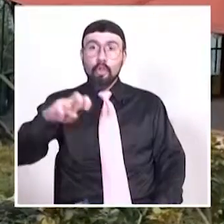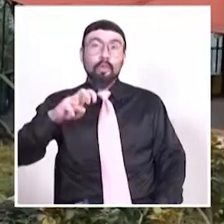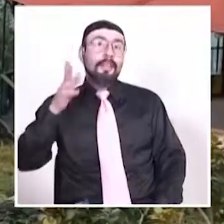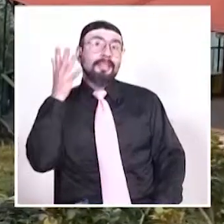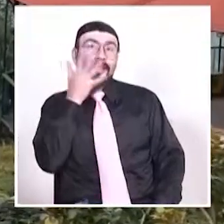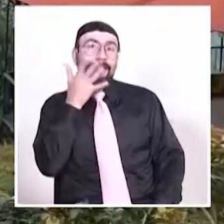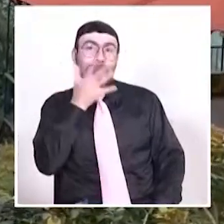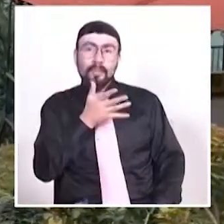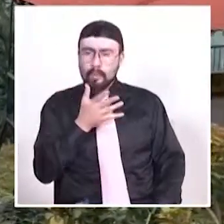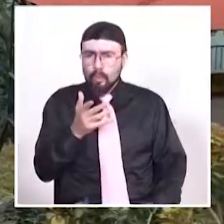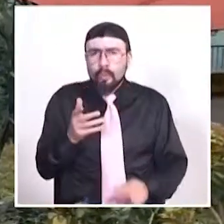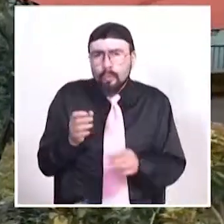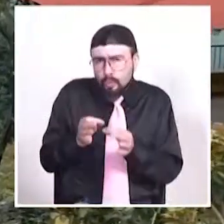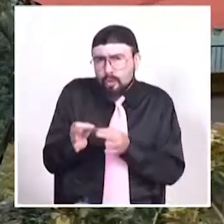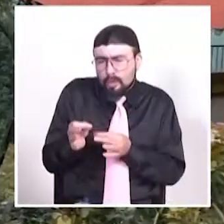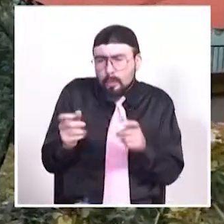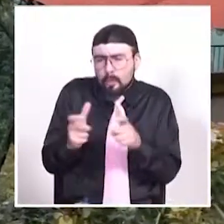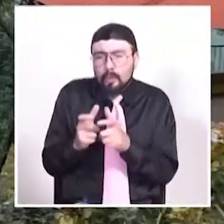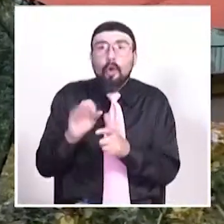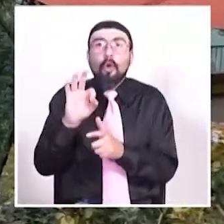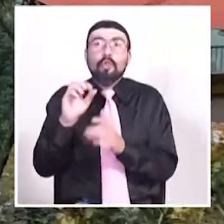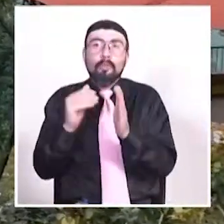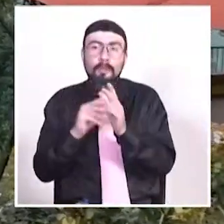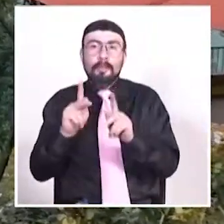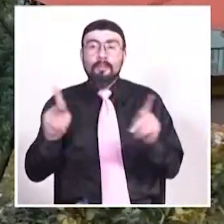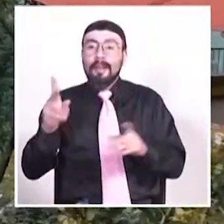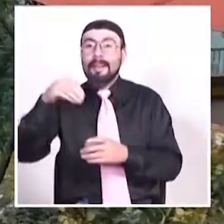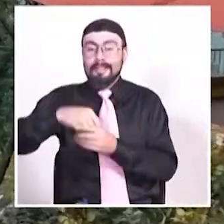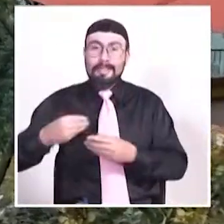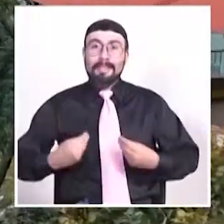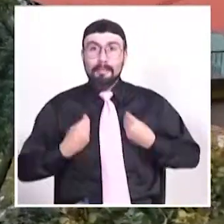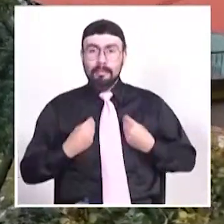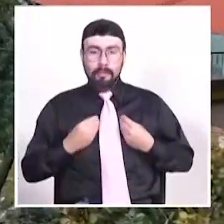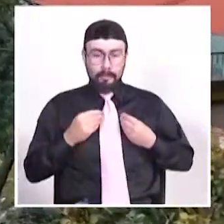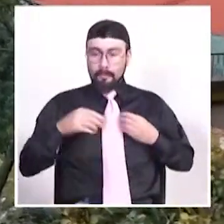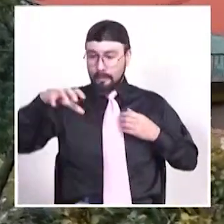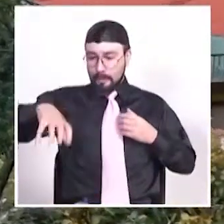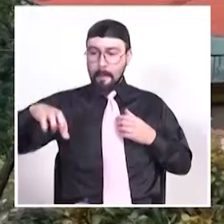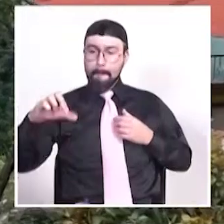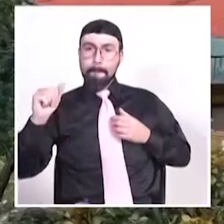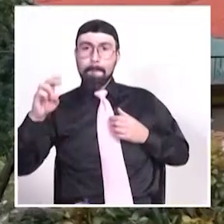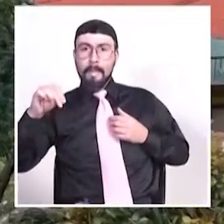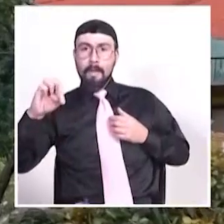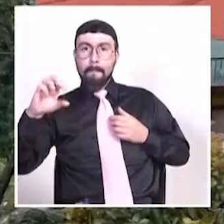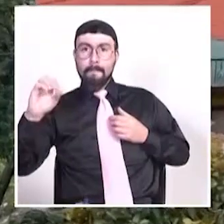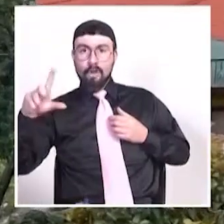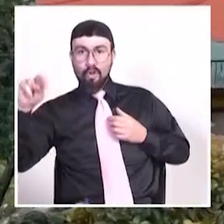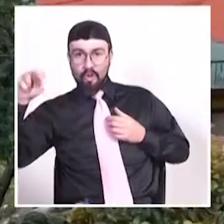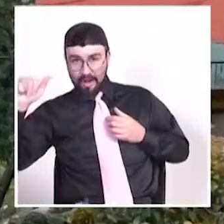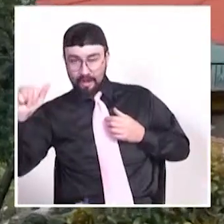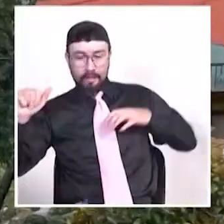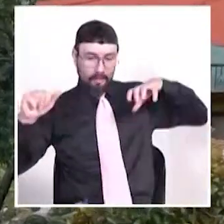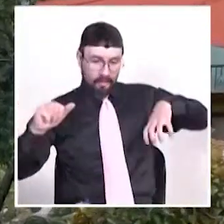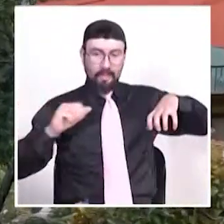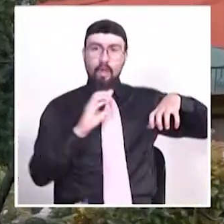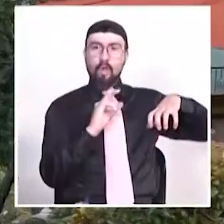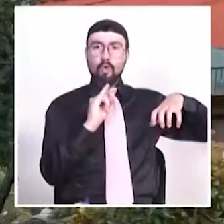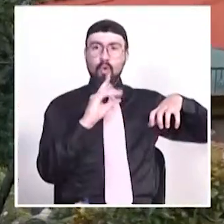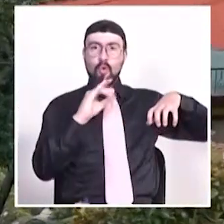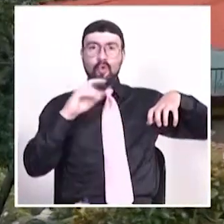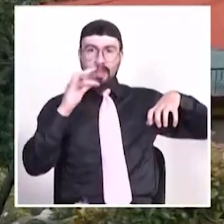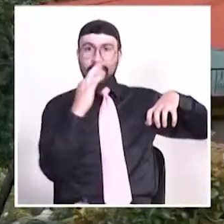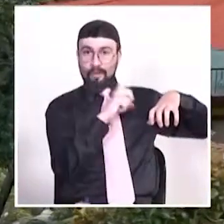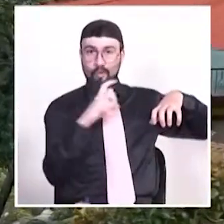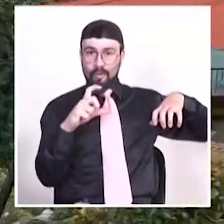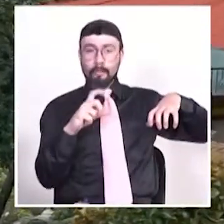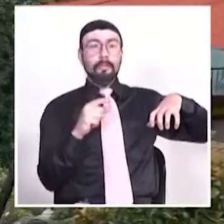pequeño pueblo de 8.000 habitantes, en la mitad entre Pamplona y Cúcuta, exactamente en la mitad. Está a 40